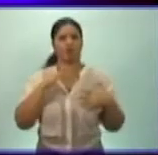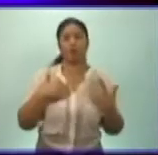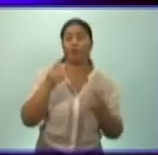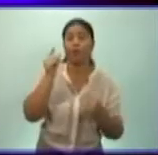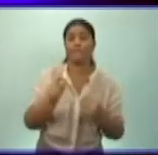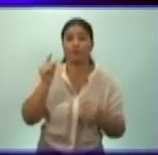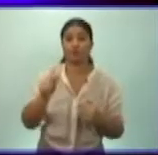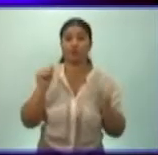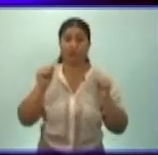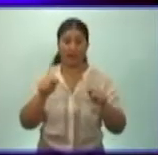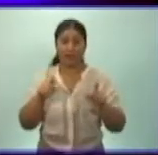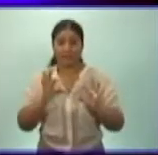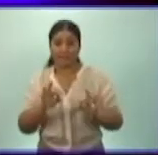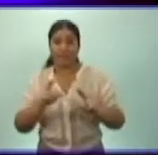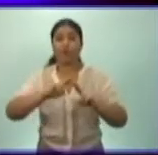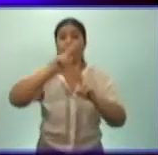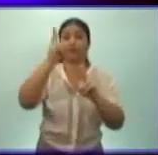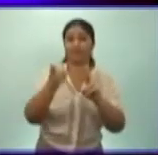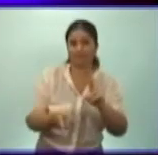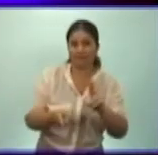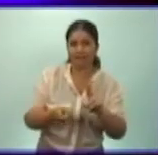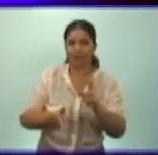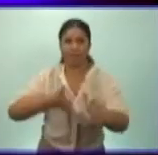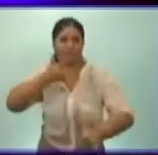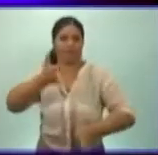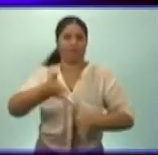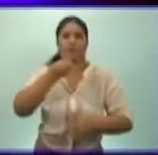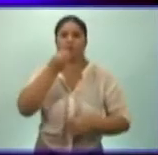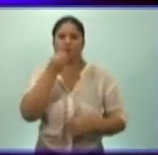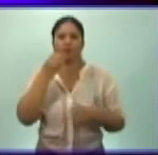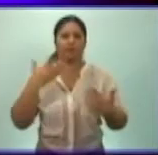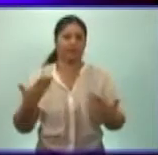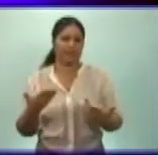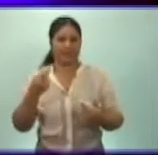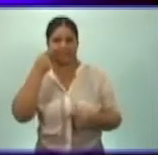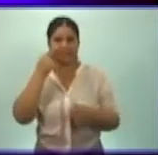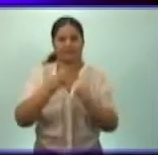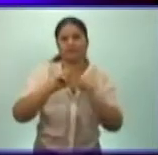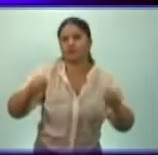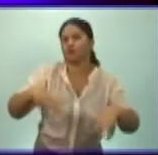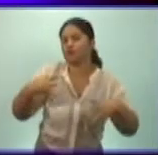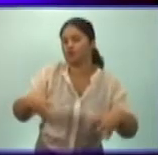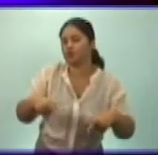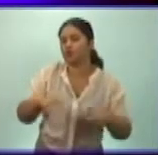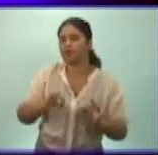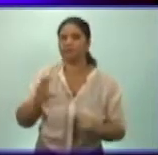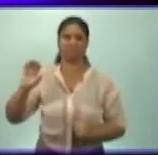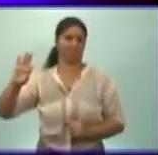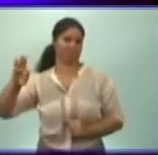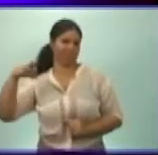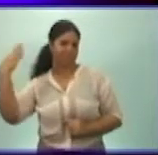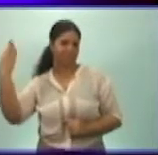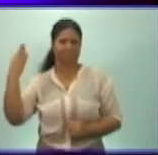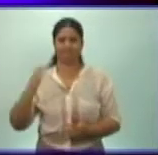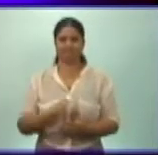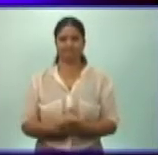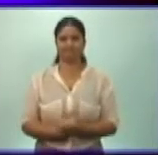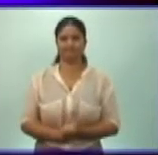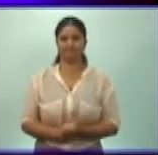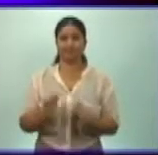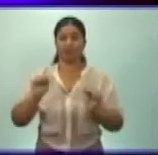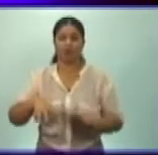de los personajes, de los actos y las escenas. Por tanto, se impone ahora explicar